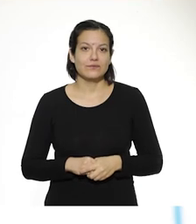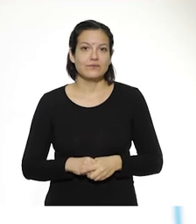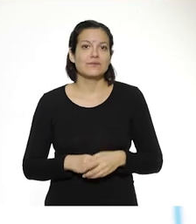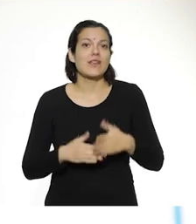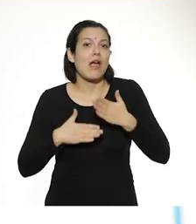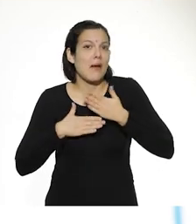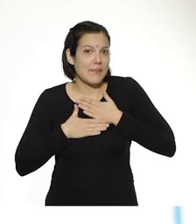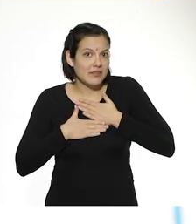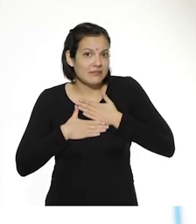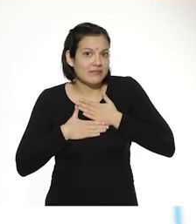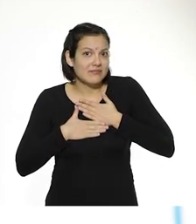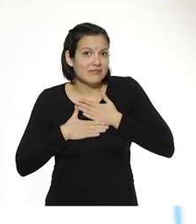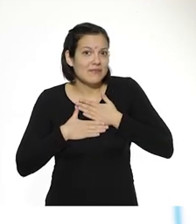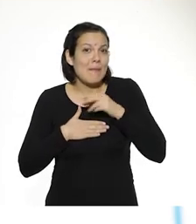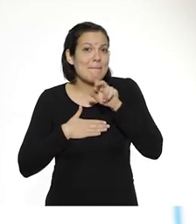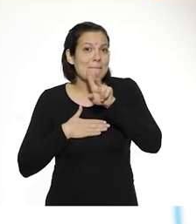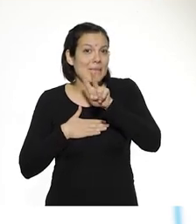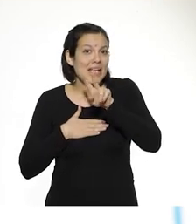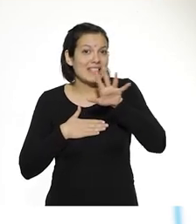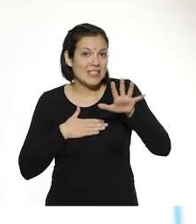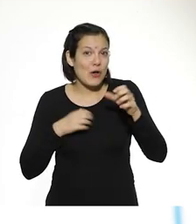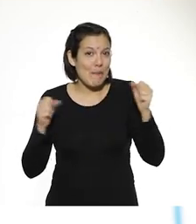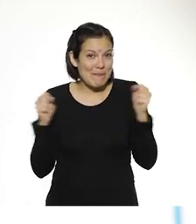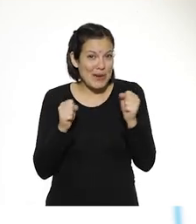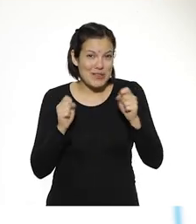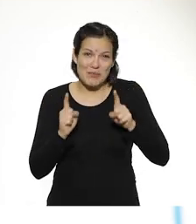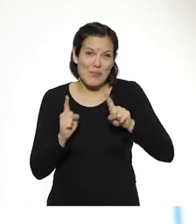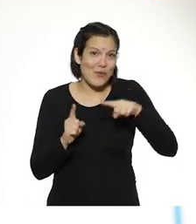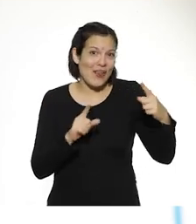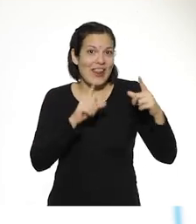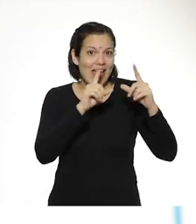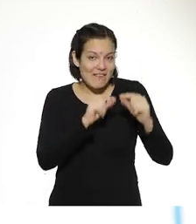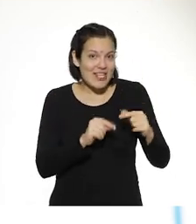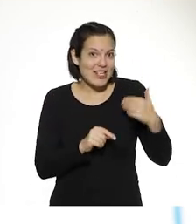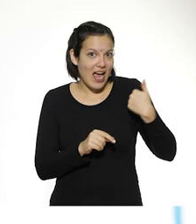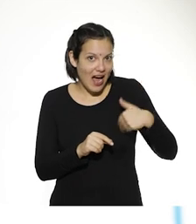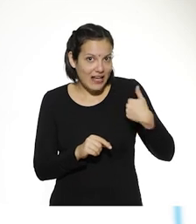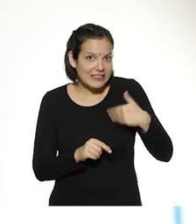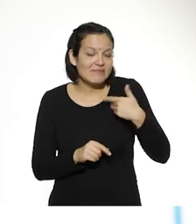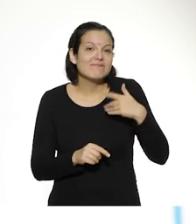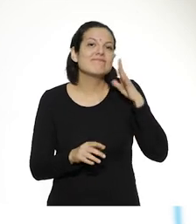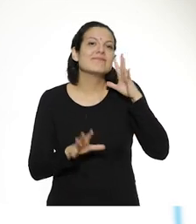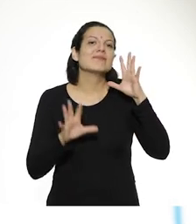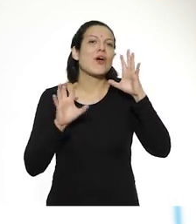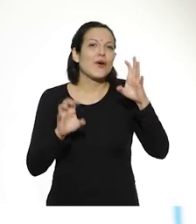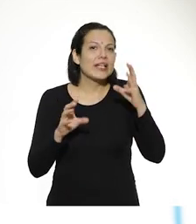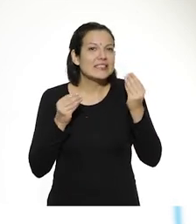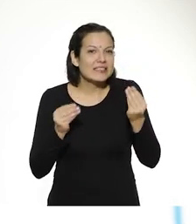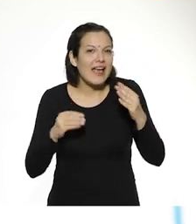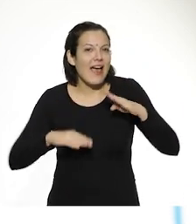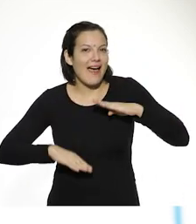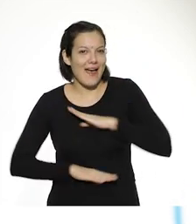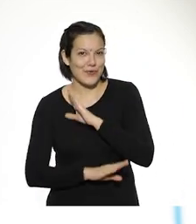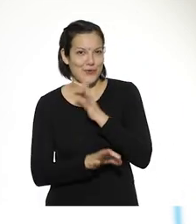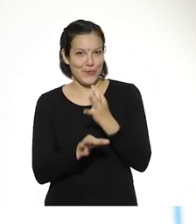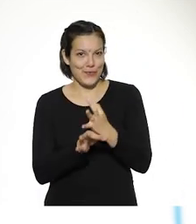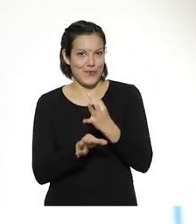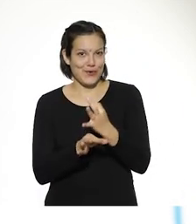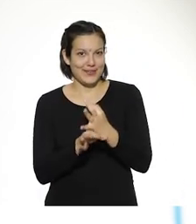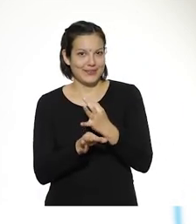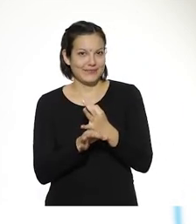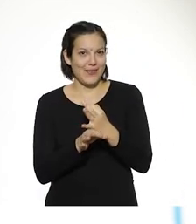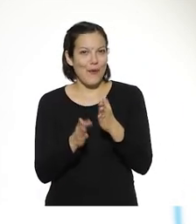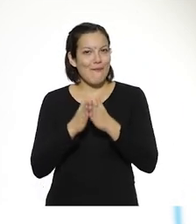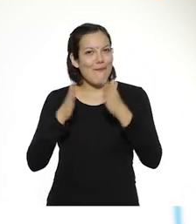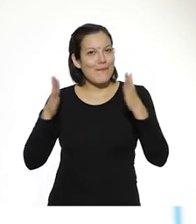A mí, el 25 de mayo, como tantas otras fechas patrias, me hacen acordar a los actos escolares.